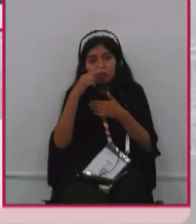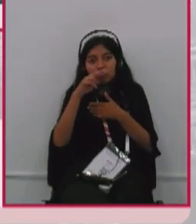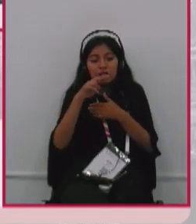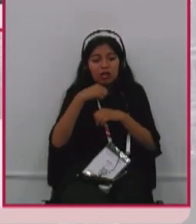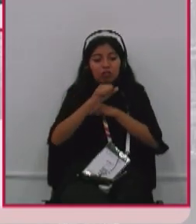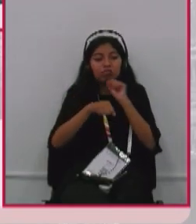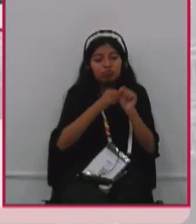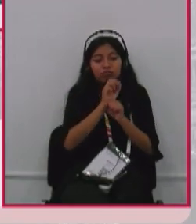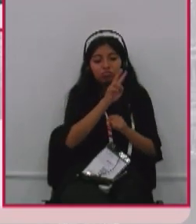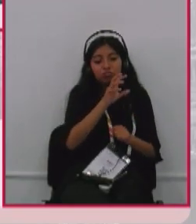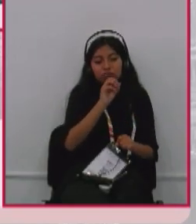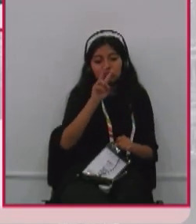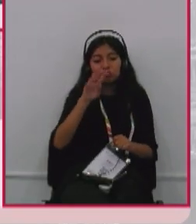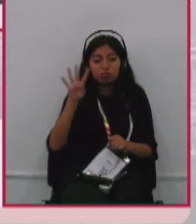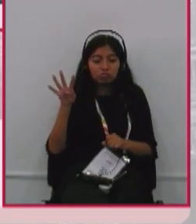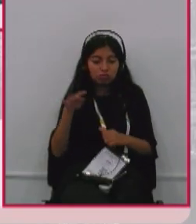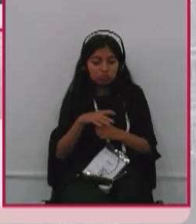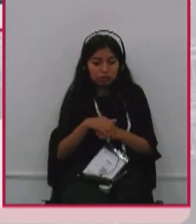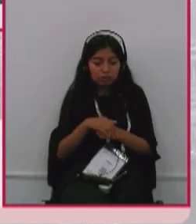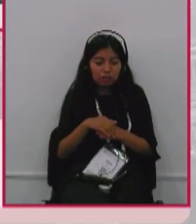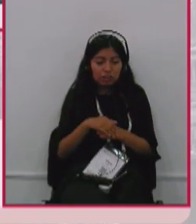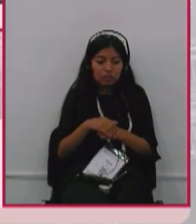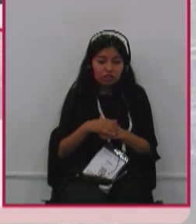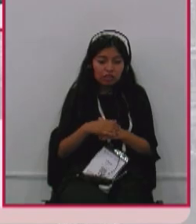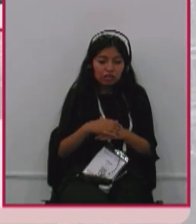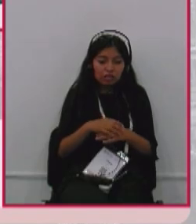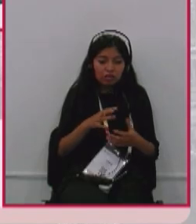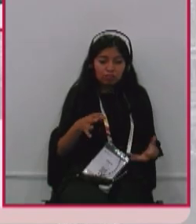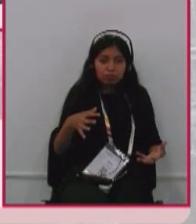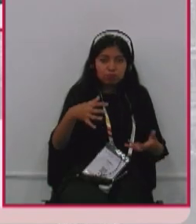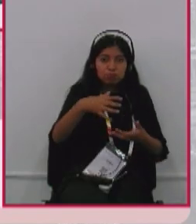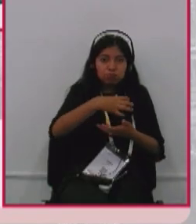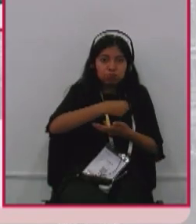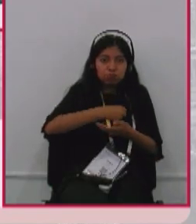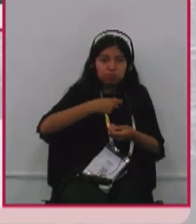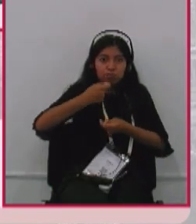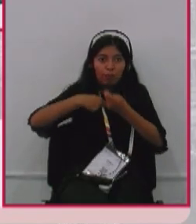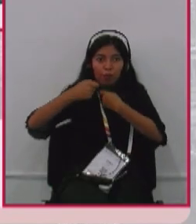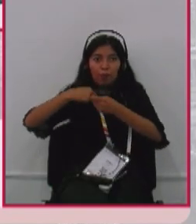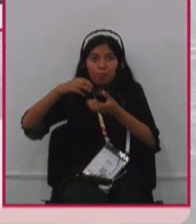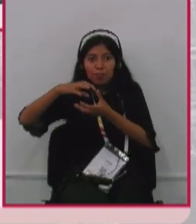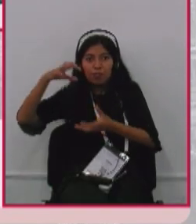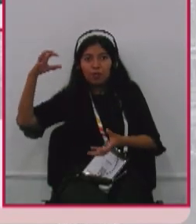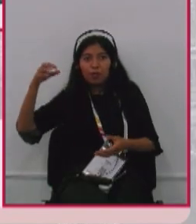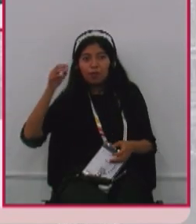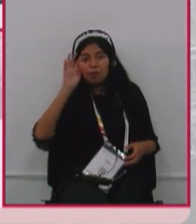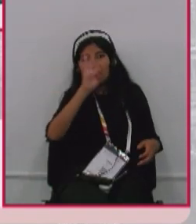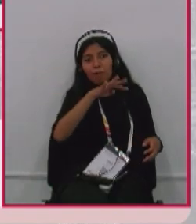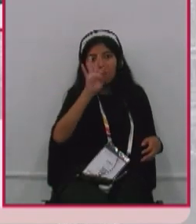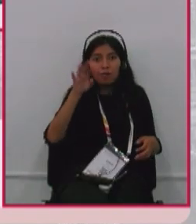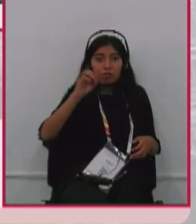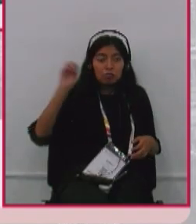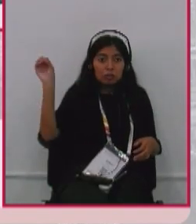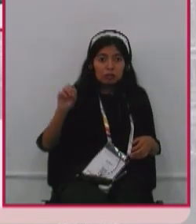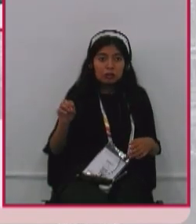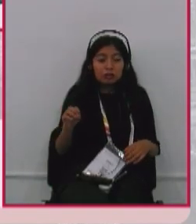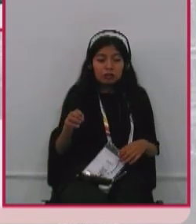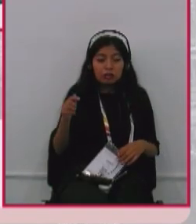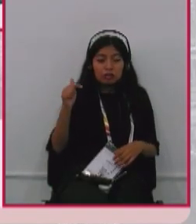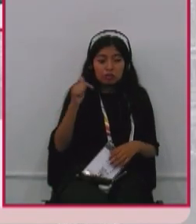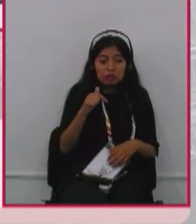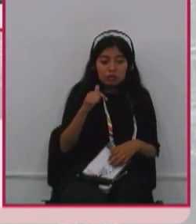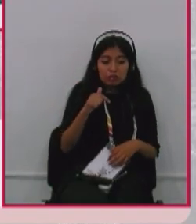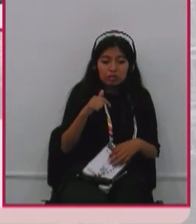el año 2024, de la producción total de Yanacocha, el 44% vino de injection